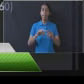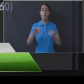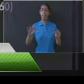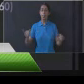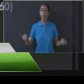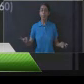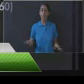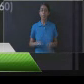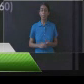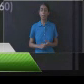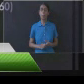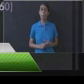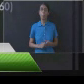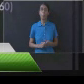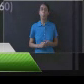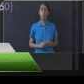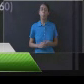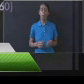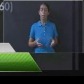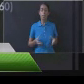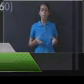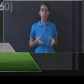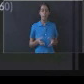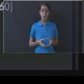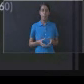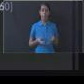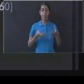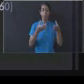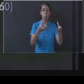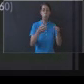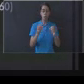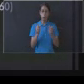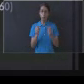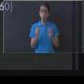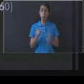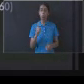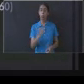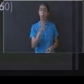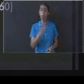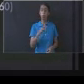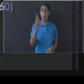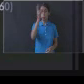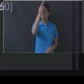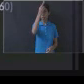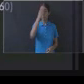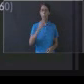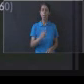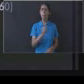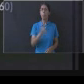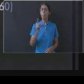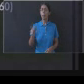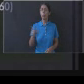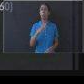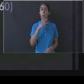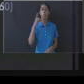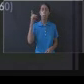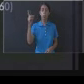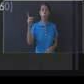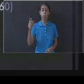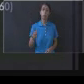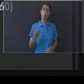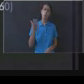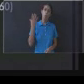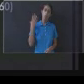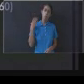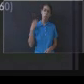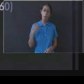en Cela, en el sepulcro de Sí, su padre. Hicieron todo lo que el rey había mandado. Y Dios fue propicio a la tierra